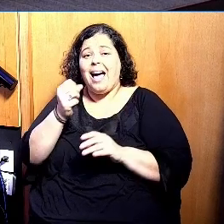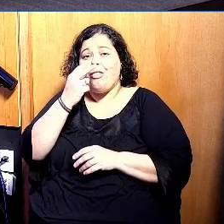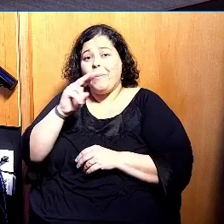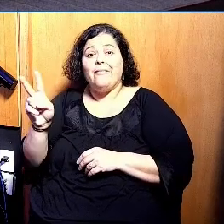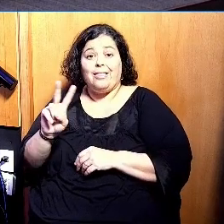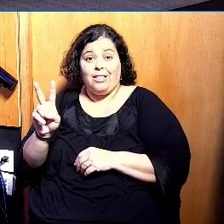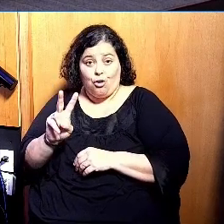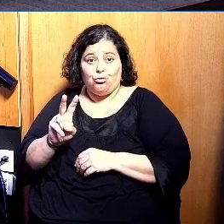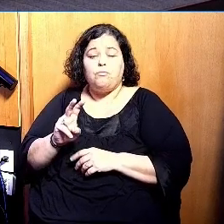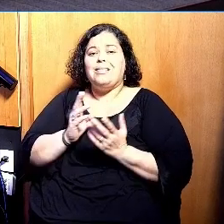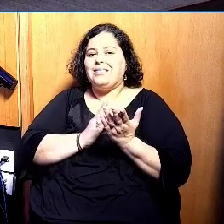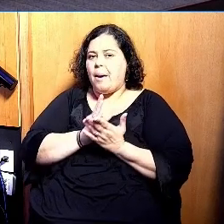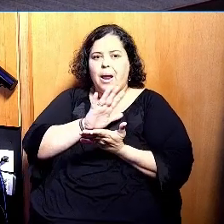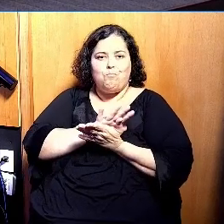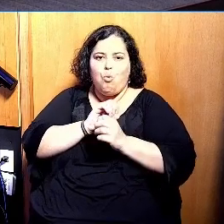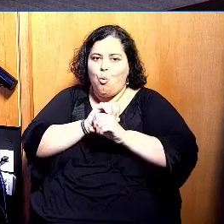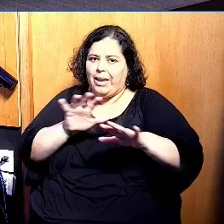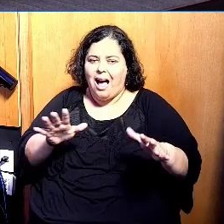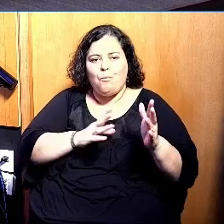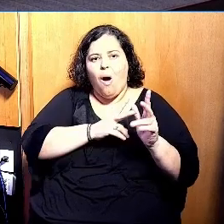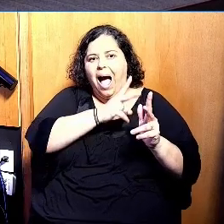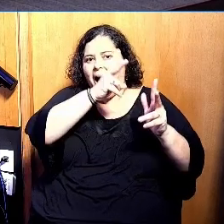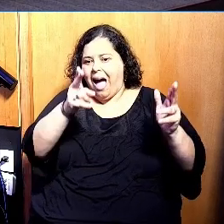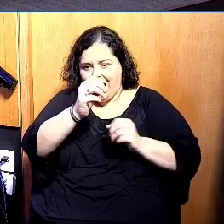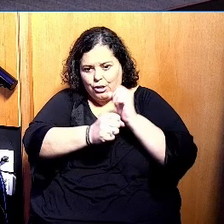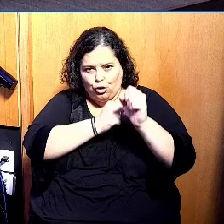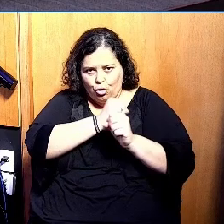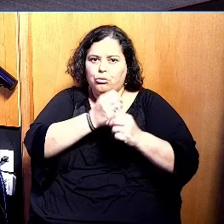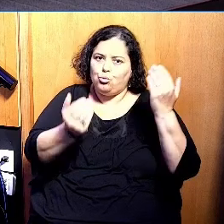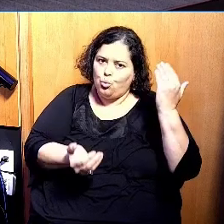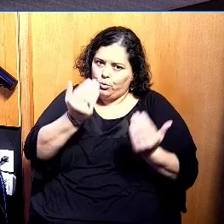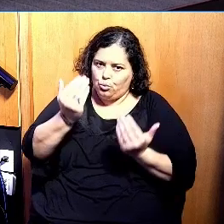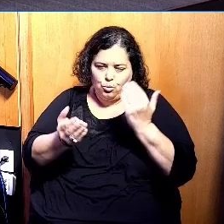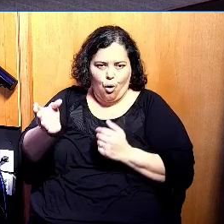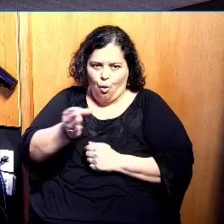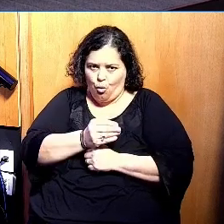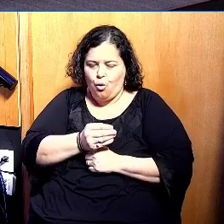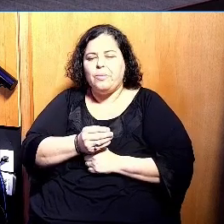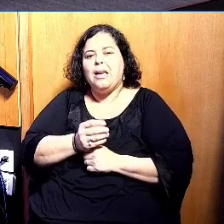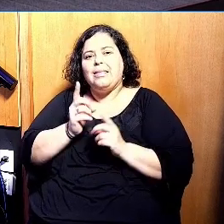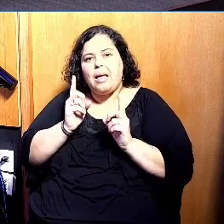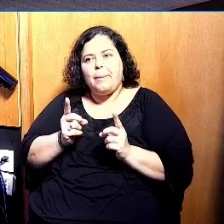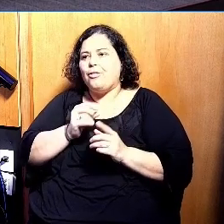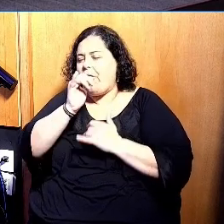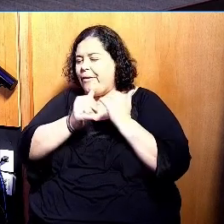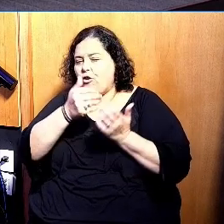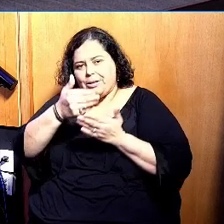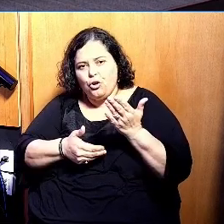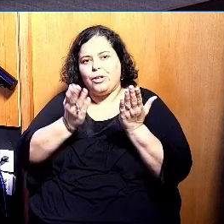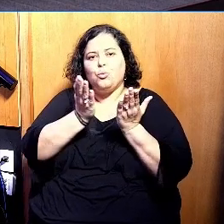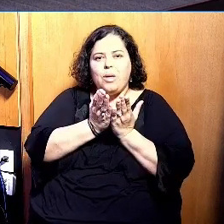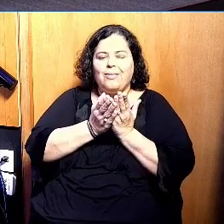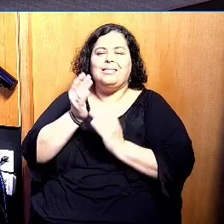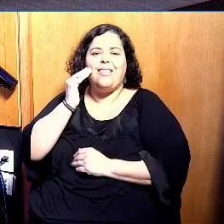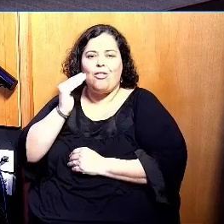cerrada año a año y ahí hay información de todo el uso de las plataformas por parte de estudiantes y docentes.